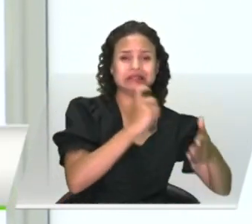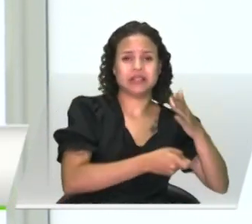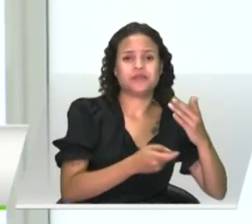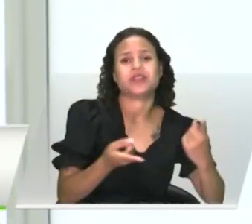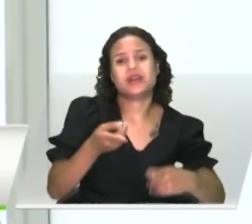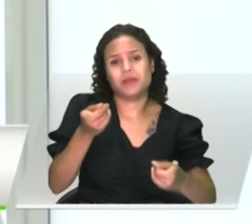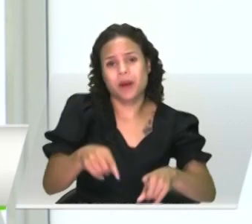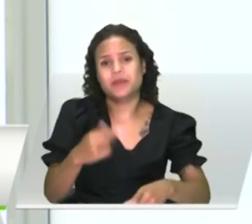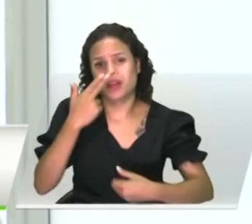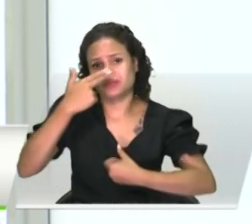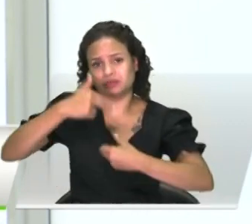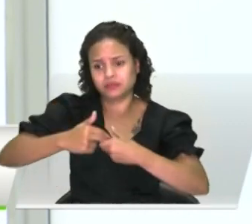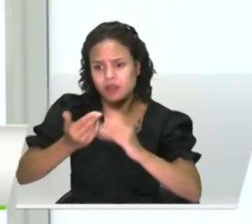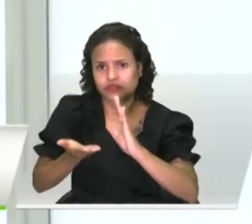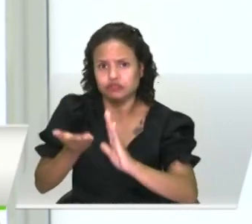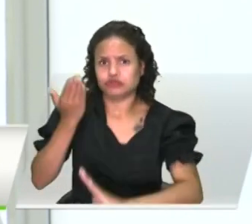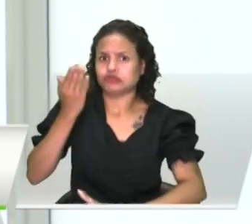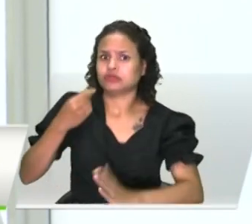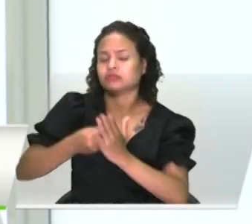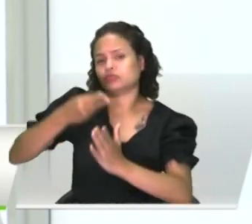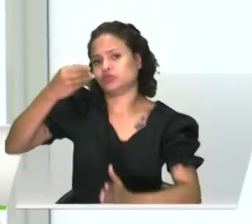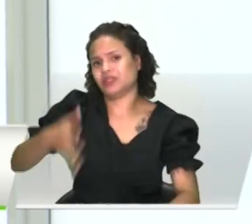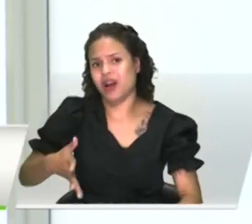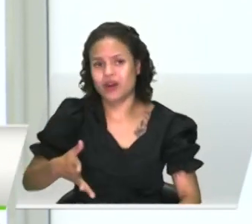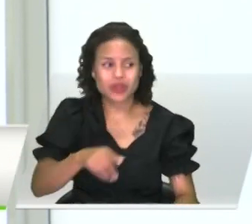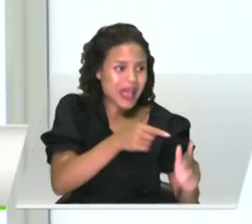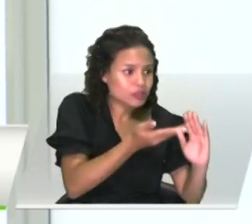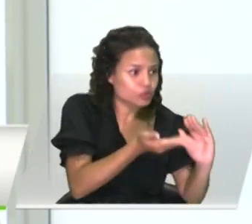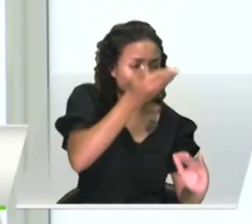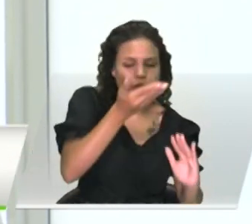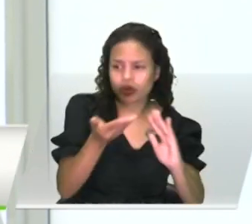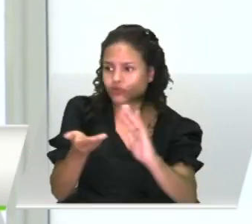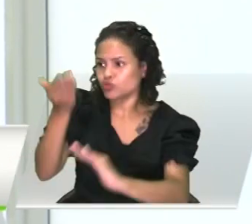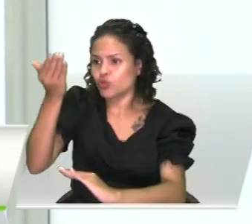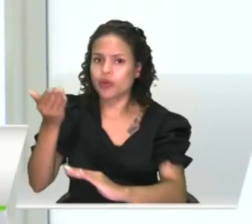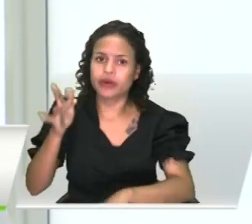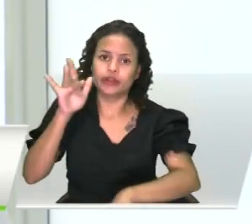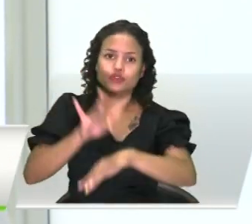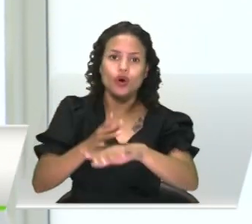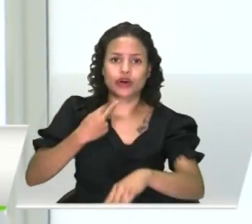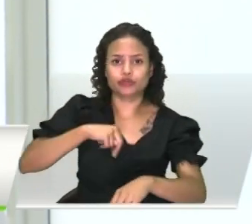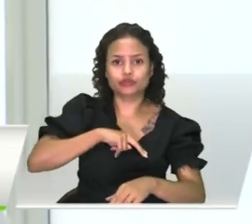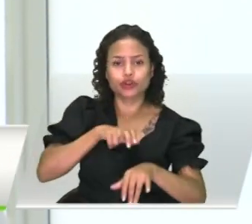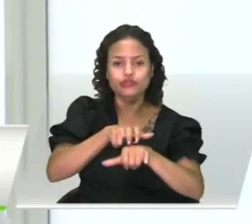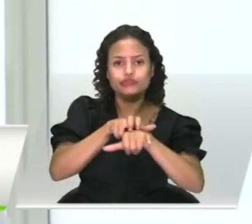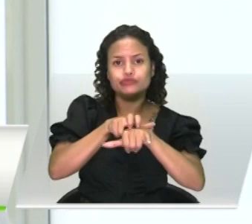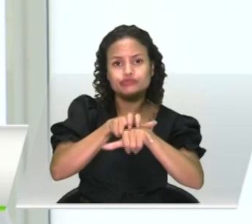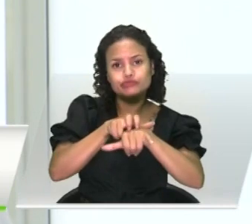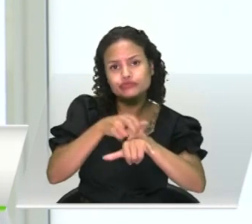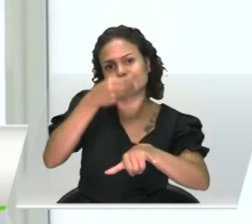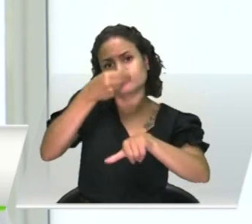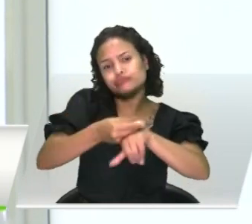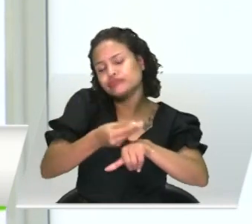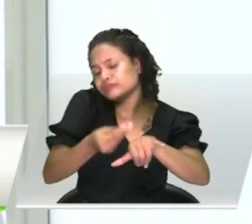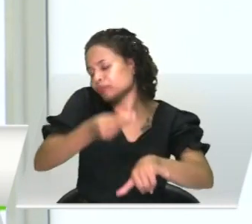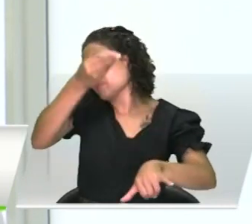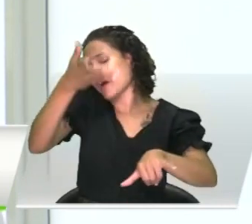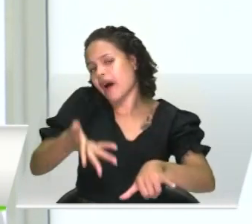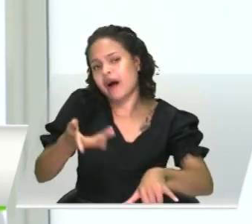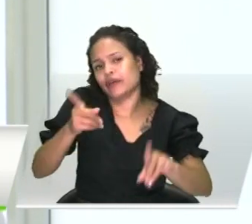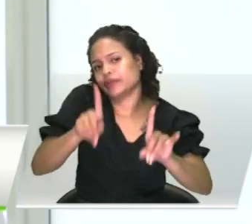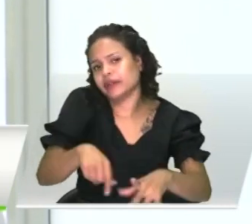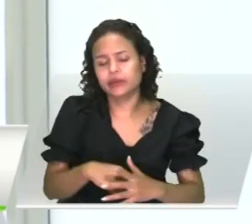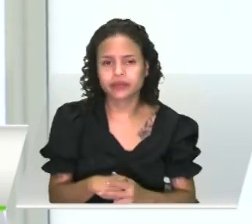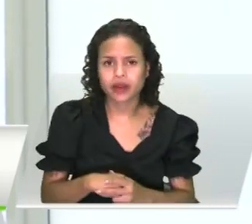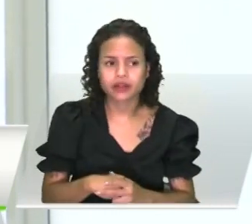del costo del combustible digamos que todas esas circunstancias lo que lleva es aquí al final el costo del tiquete aumente y se aumenta